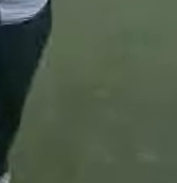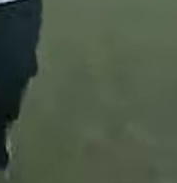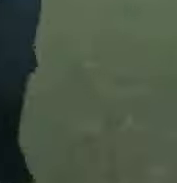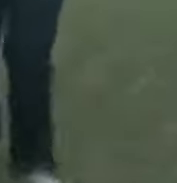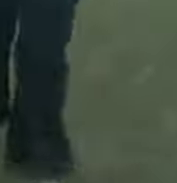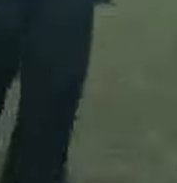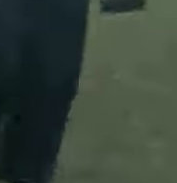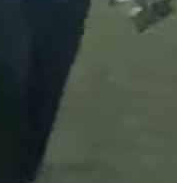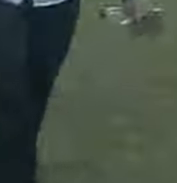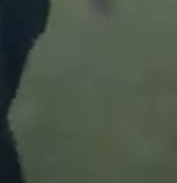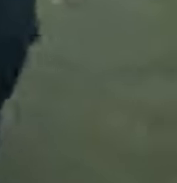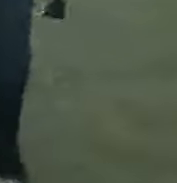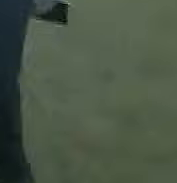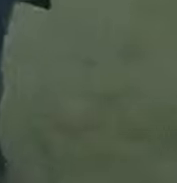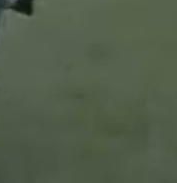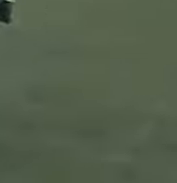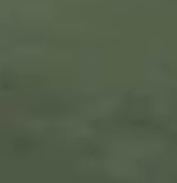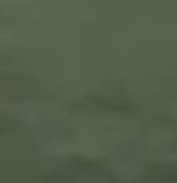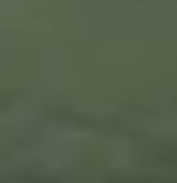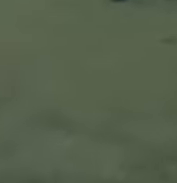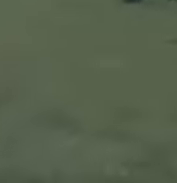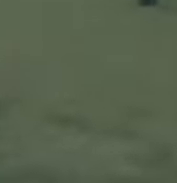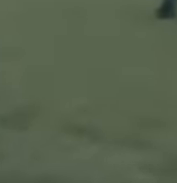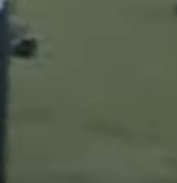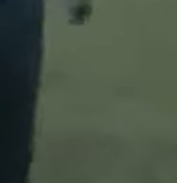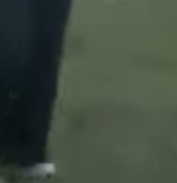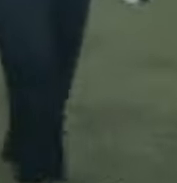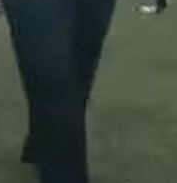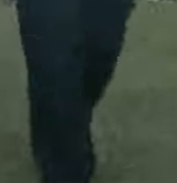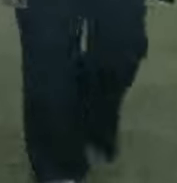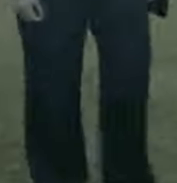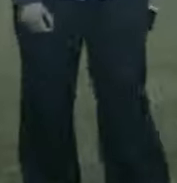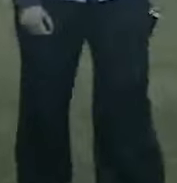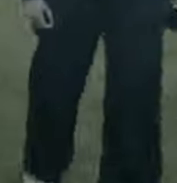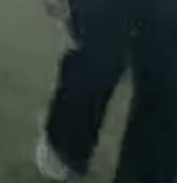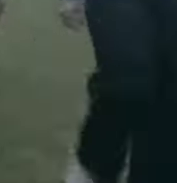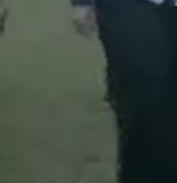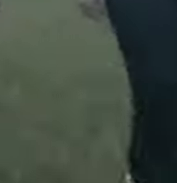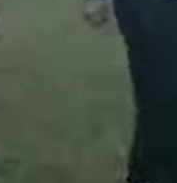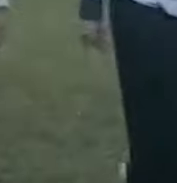Presidente constitucional de la República Bolivariana de Venezuela.